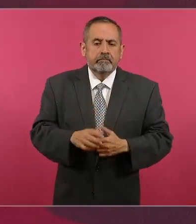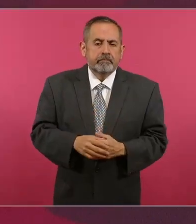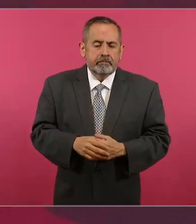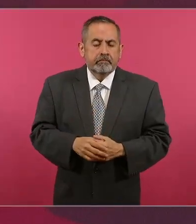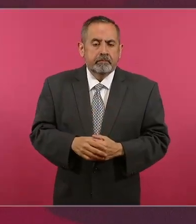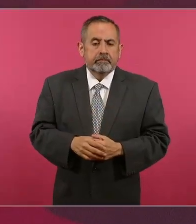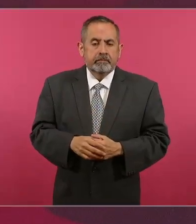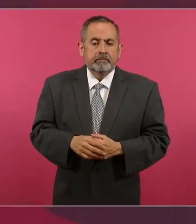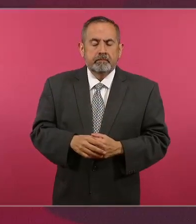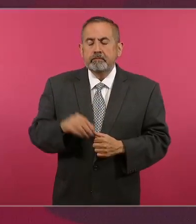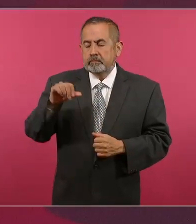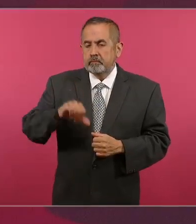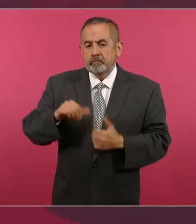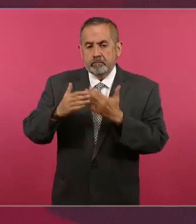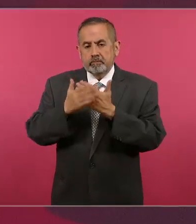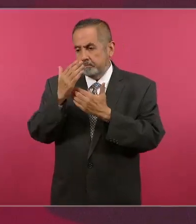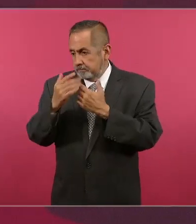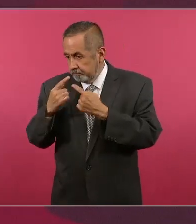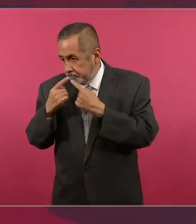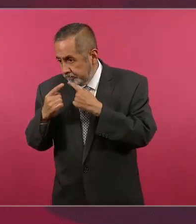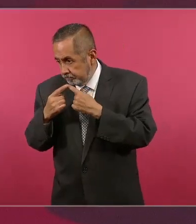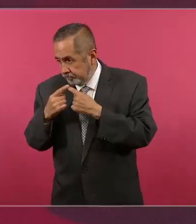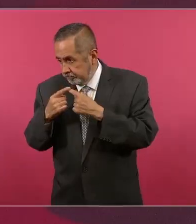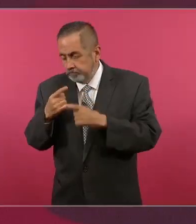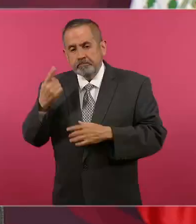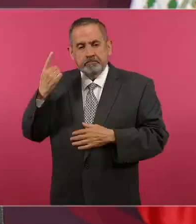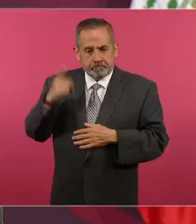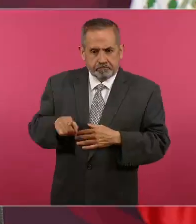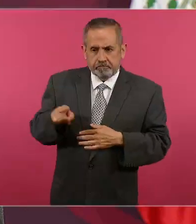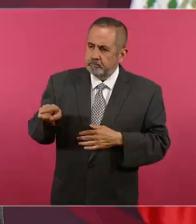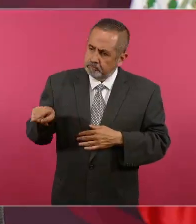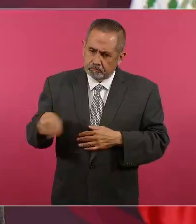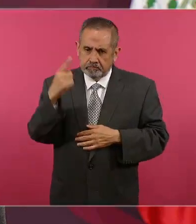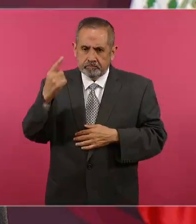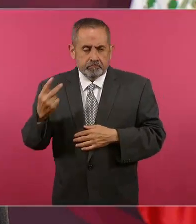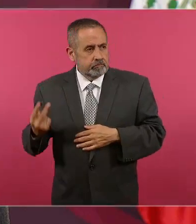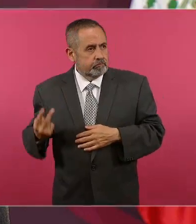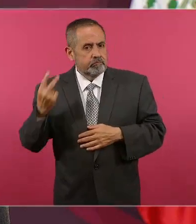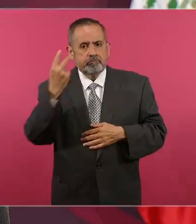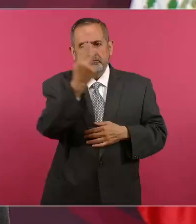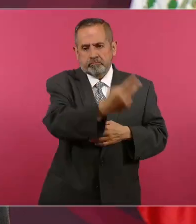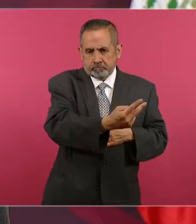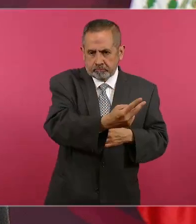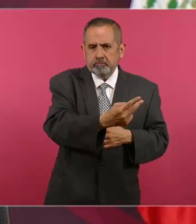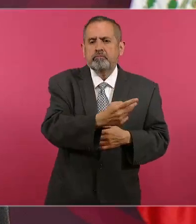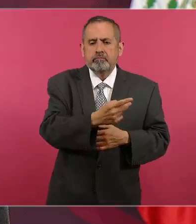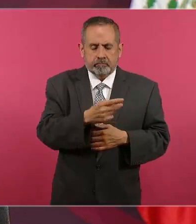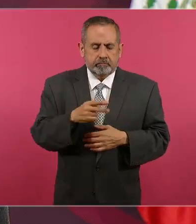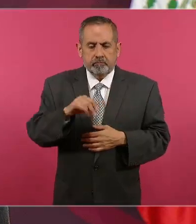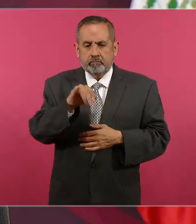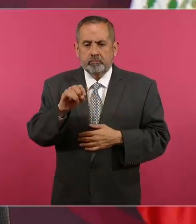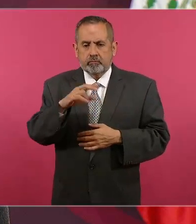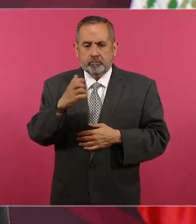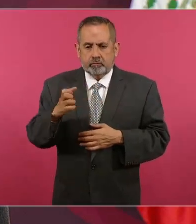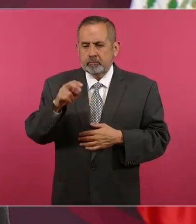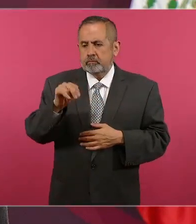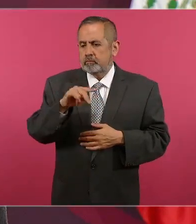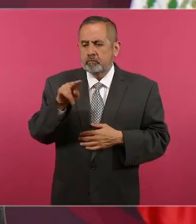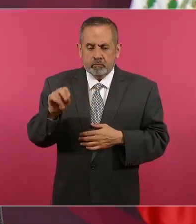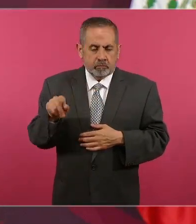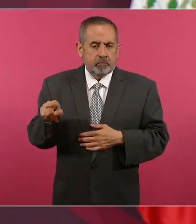Entonces, ya hoy en la mañana dimos la instrucción y ya Jorge Nuño